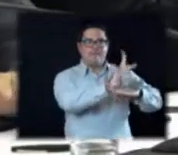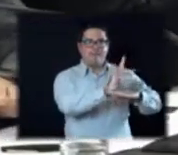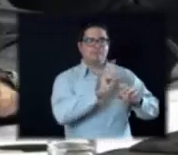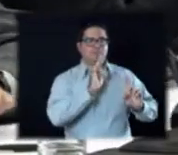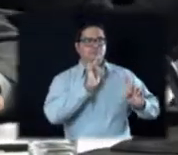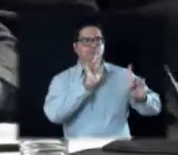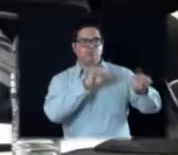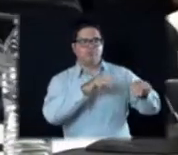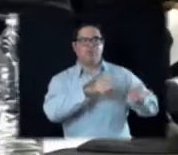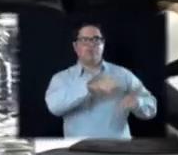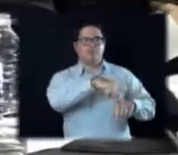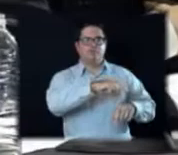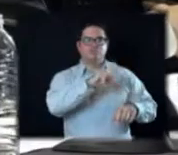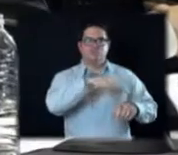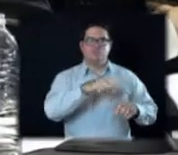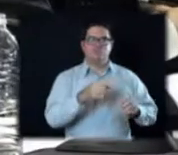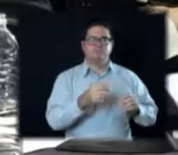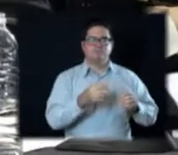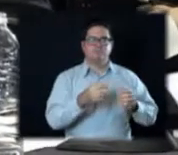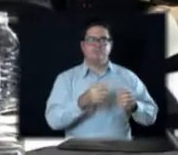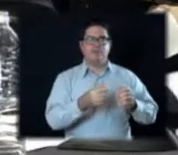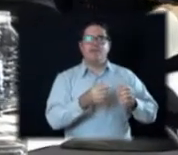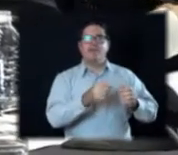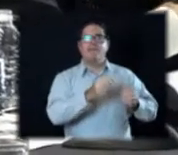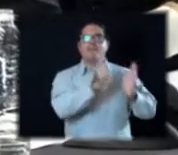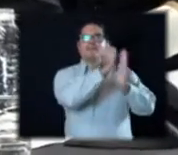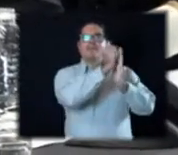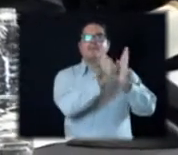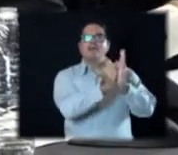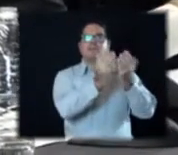Actualmente, los bancos tienen instrucciones